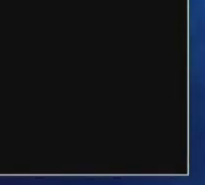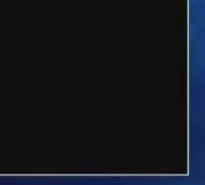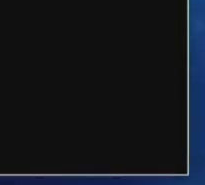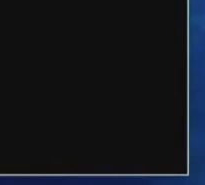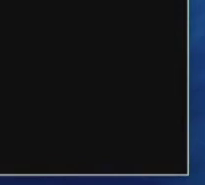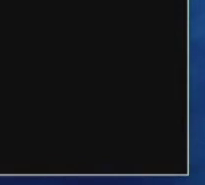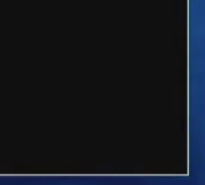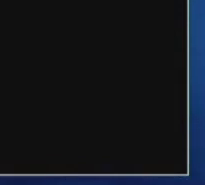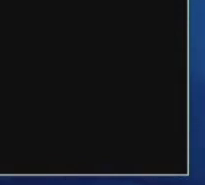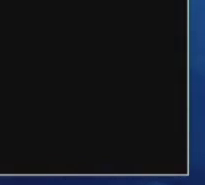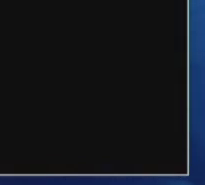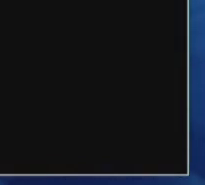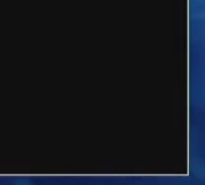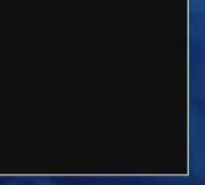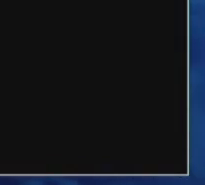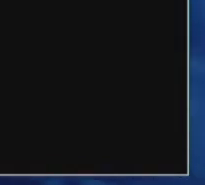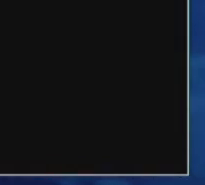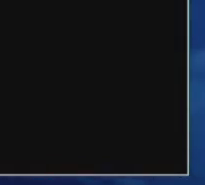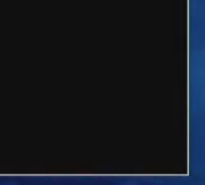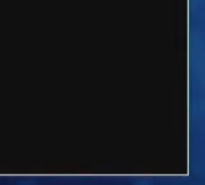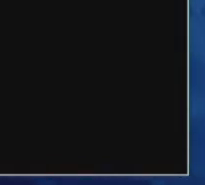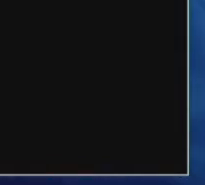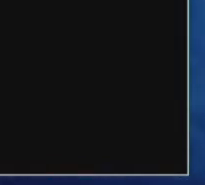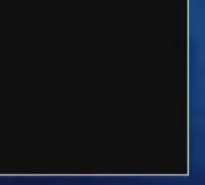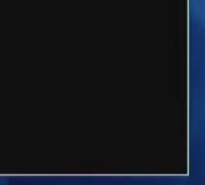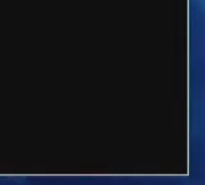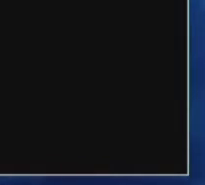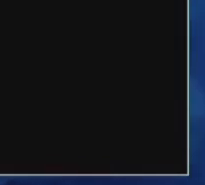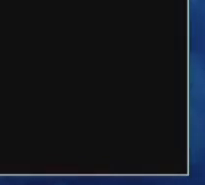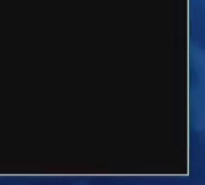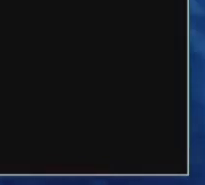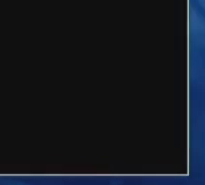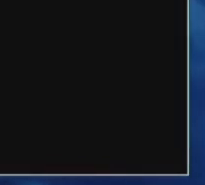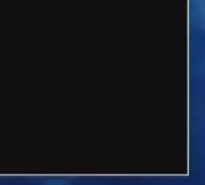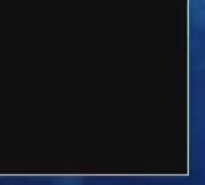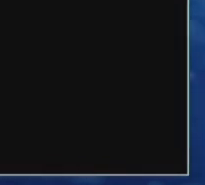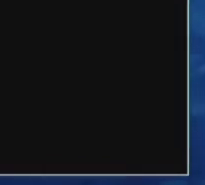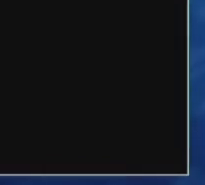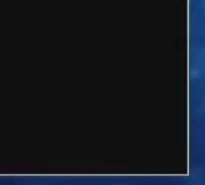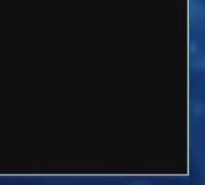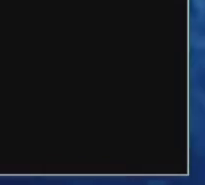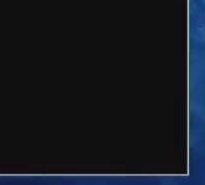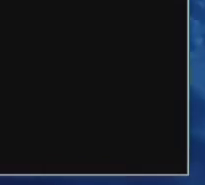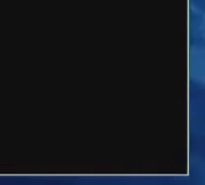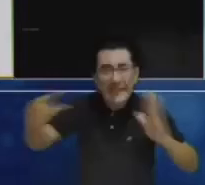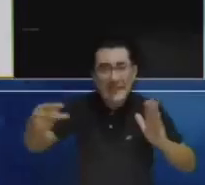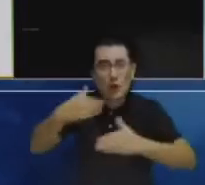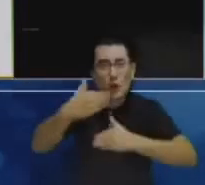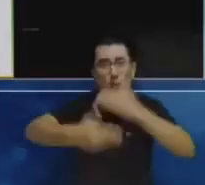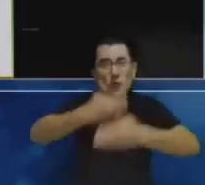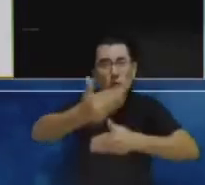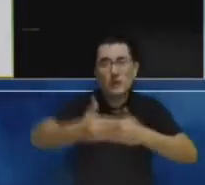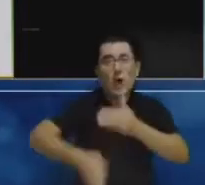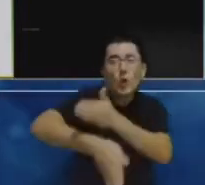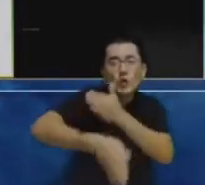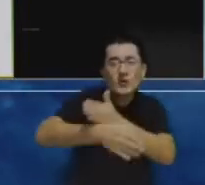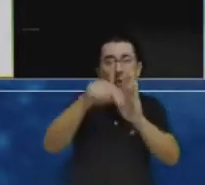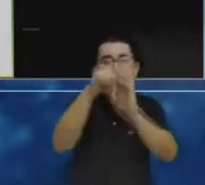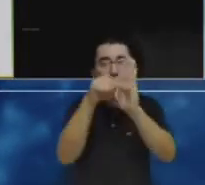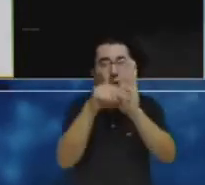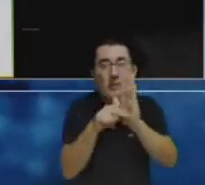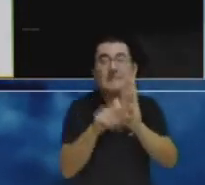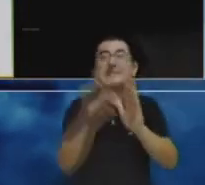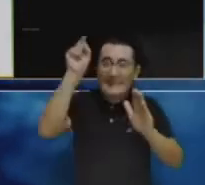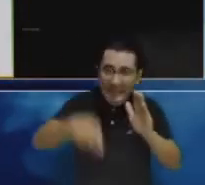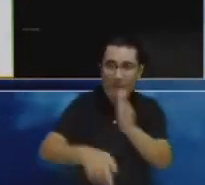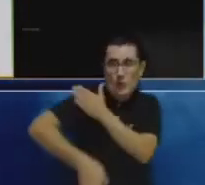brazo técnico del gobierno, que o sea, tenemos como esa, digamos, esa posibilidad de dar continuidad a las políticas. Porque precisamente Santiago lo ha dicho, o